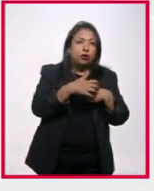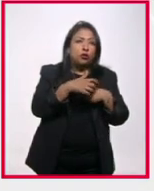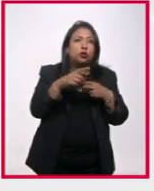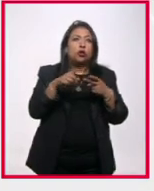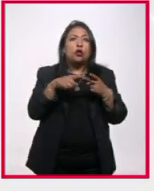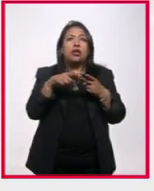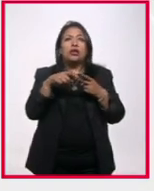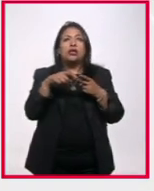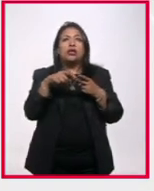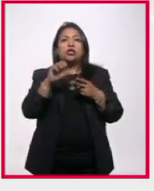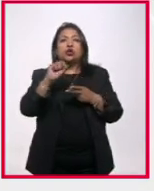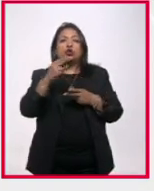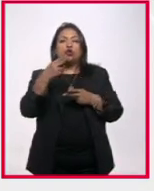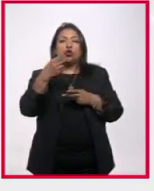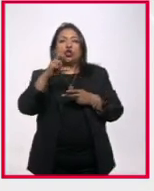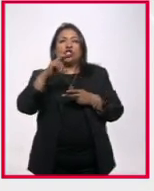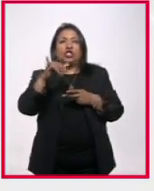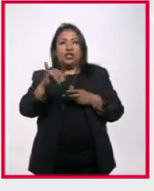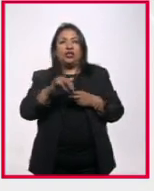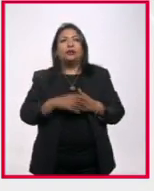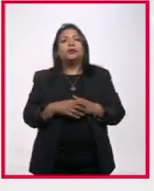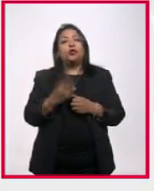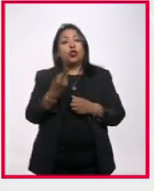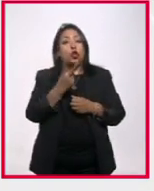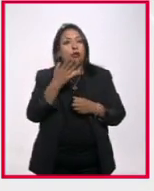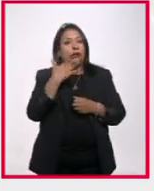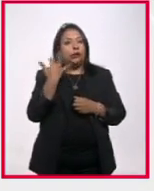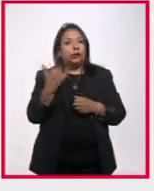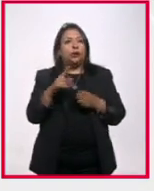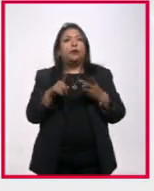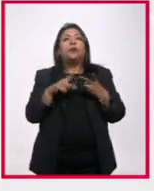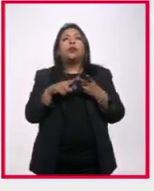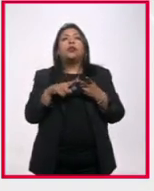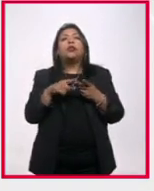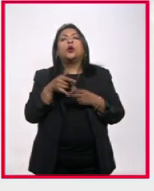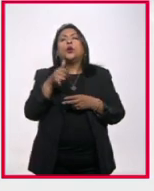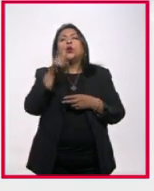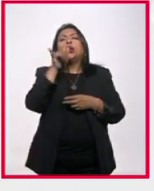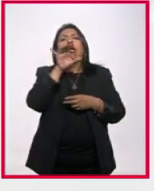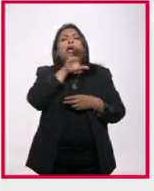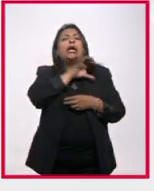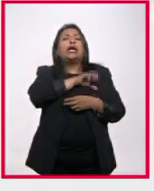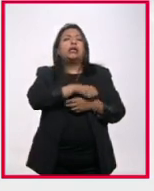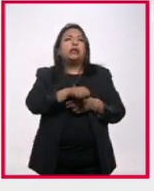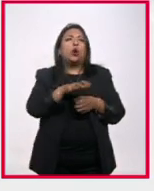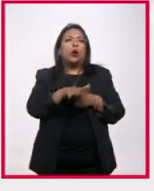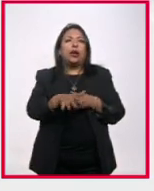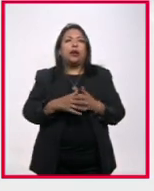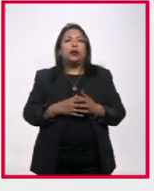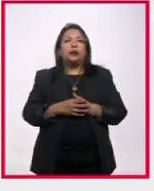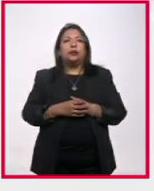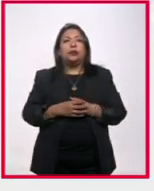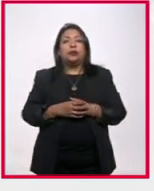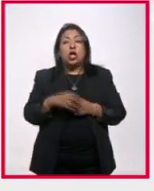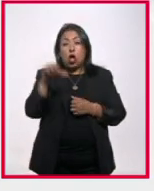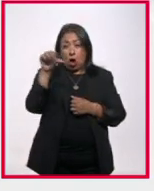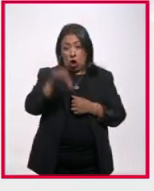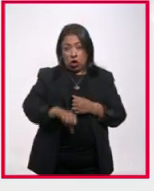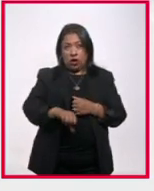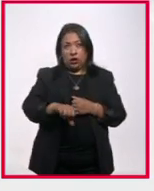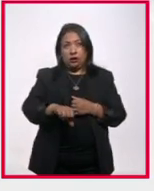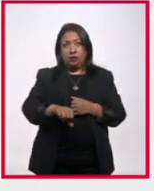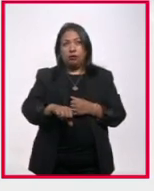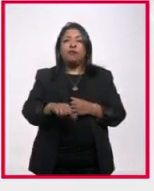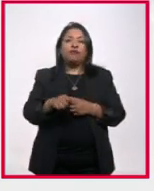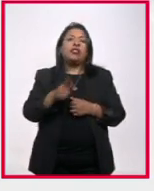shirashi sushi. Riquísimo, ambos. ¿Cuál es tu bebida preferida? Hoy,